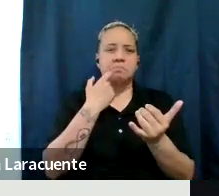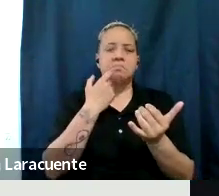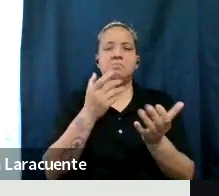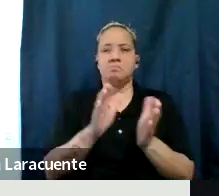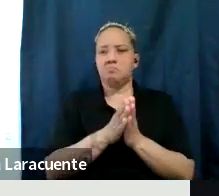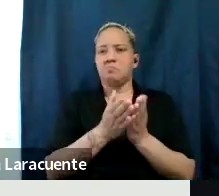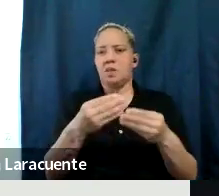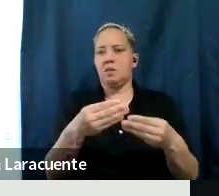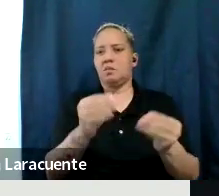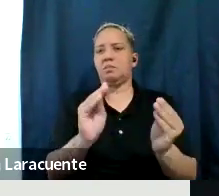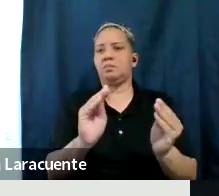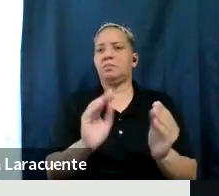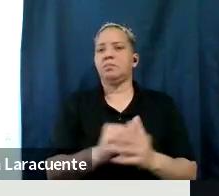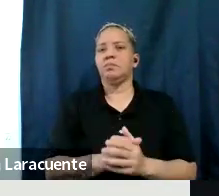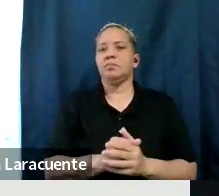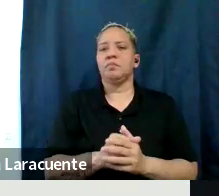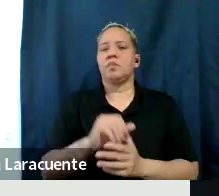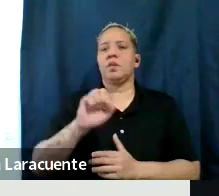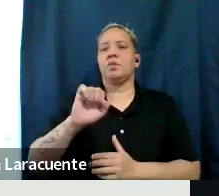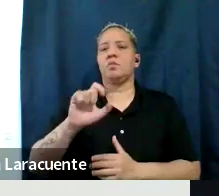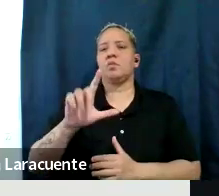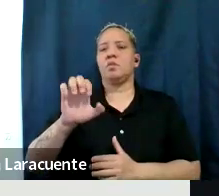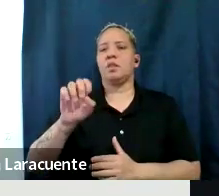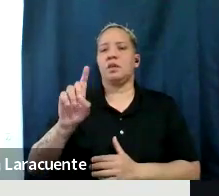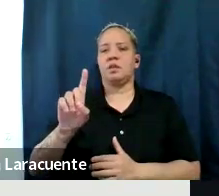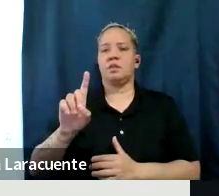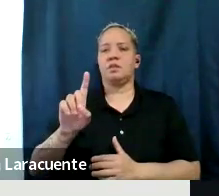días, también por Soledad González Ródena.